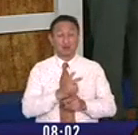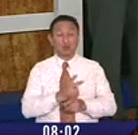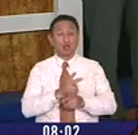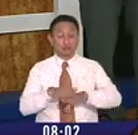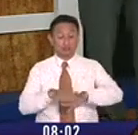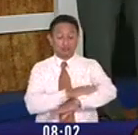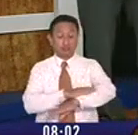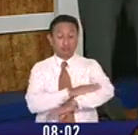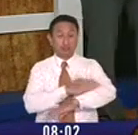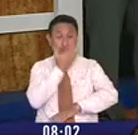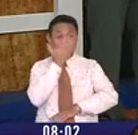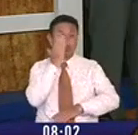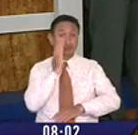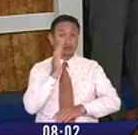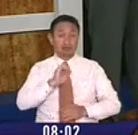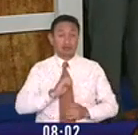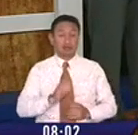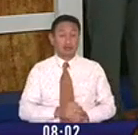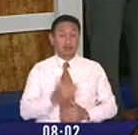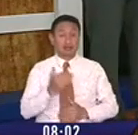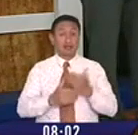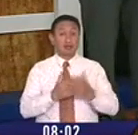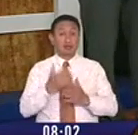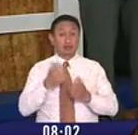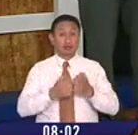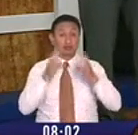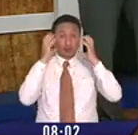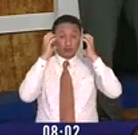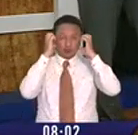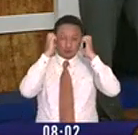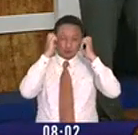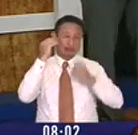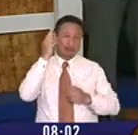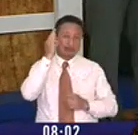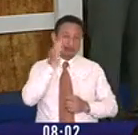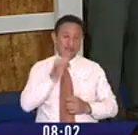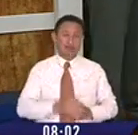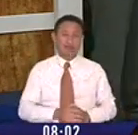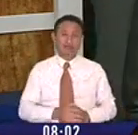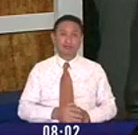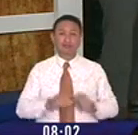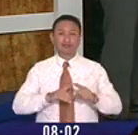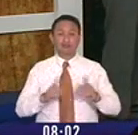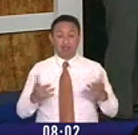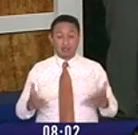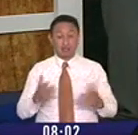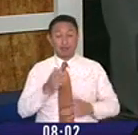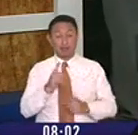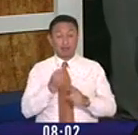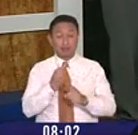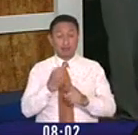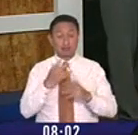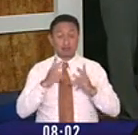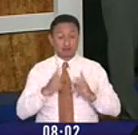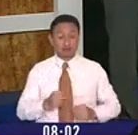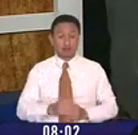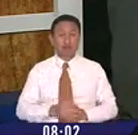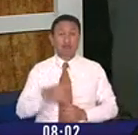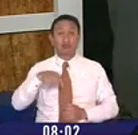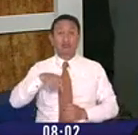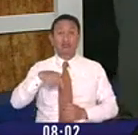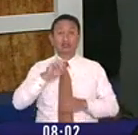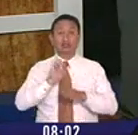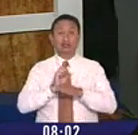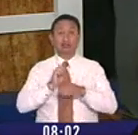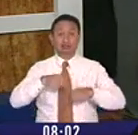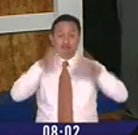la piel. Hay que protegerse, el sol. Luego estamos arrepentidos, las arrugas, las manchas. Todo. Allá de la vanidad, la salud también. No, pues en esta ciudad, en este país, el